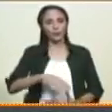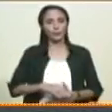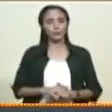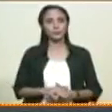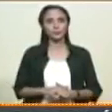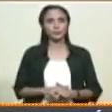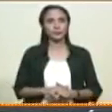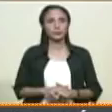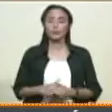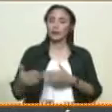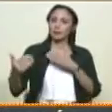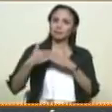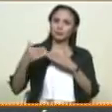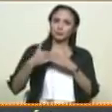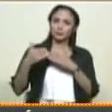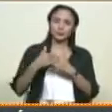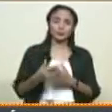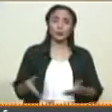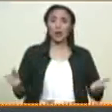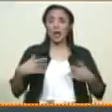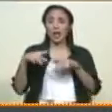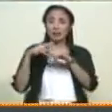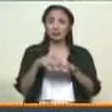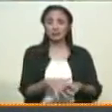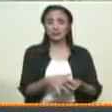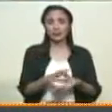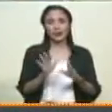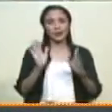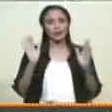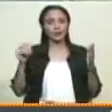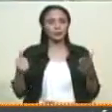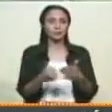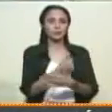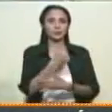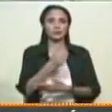esas presiones comiencen a vencer la dignidad de este pueblo,